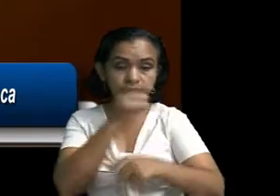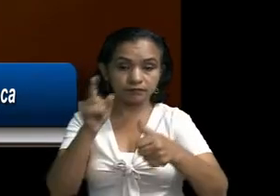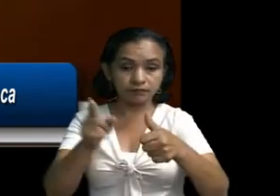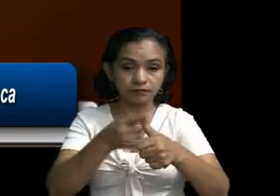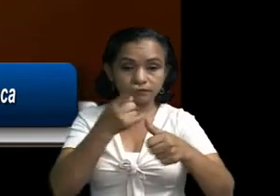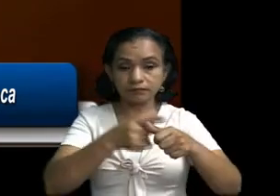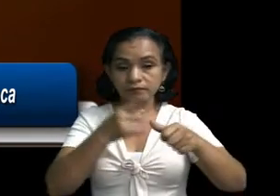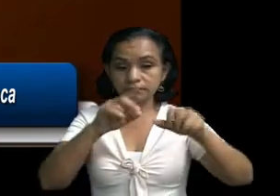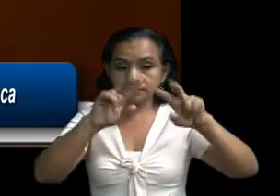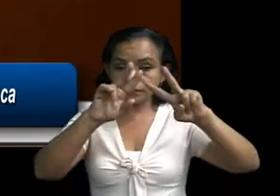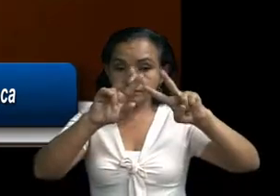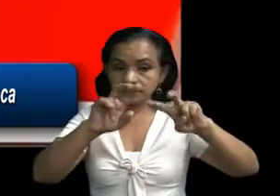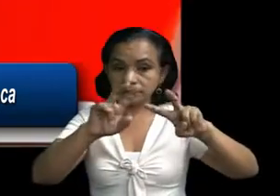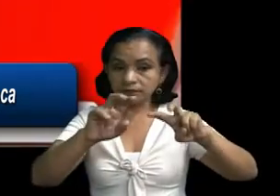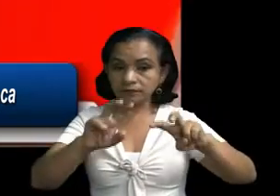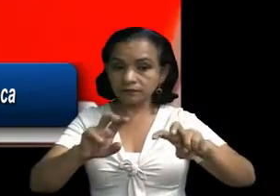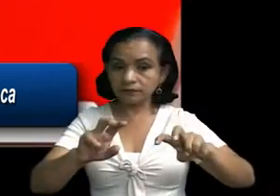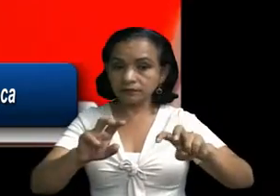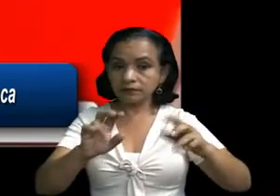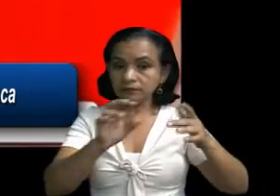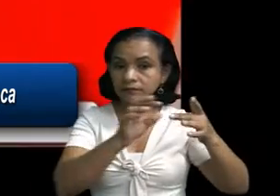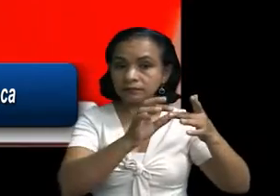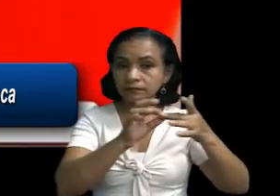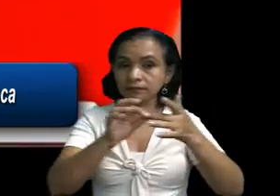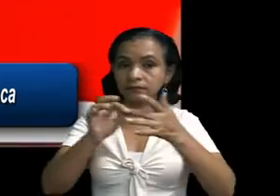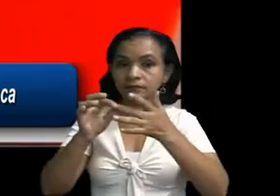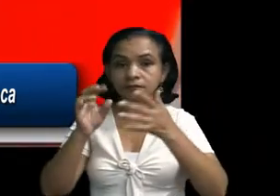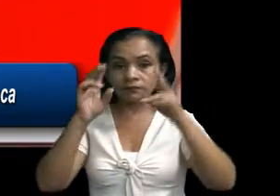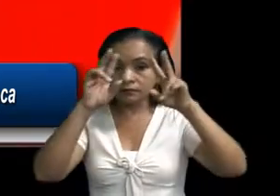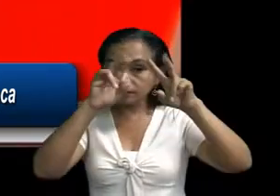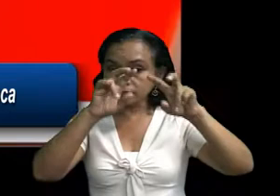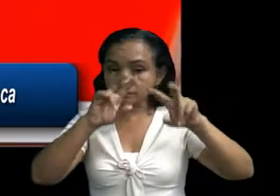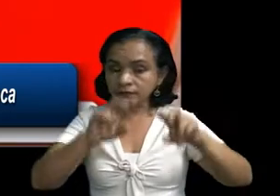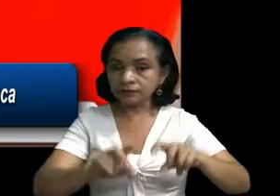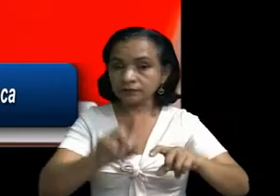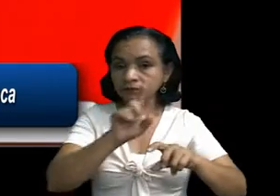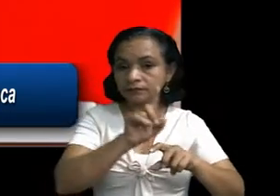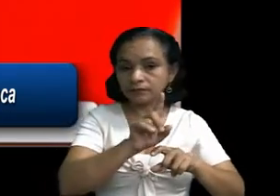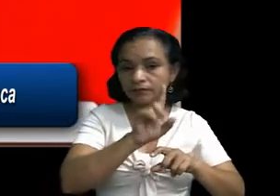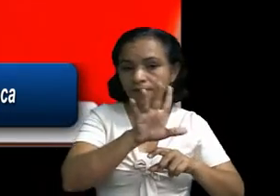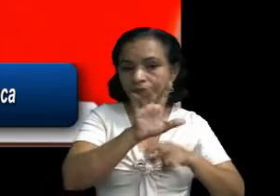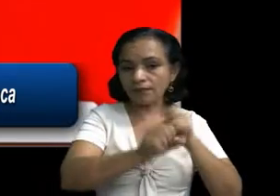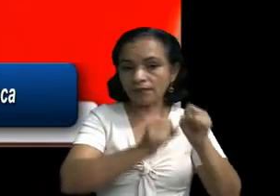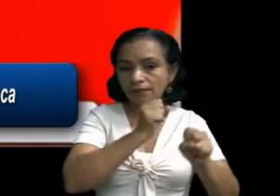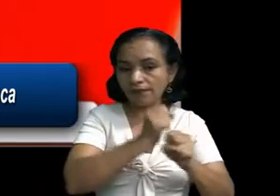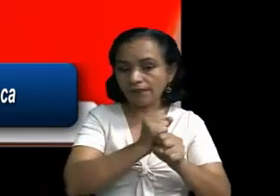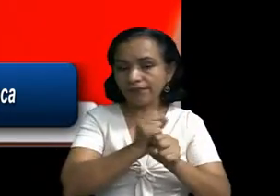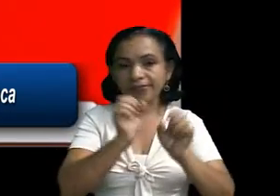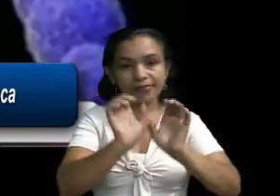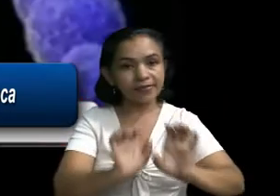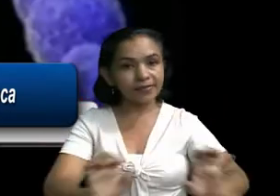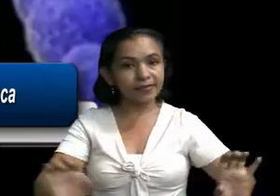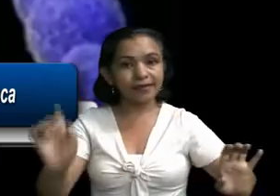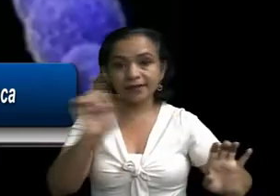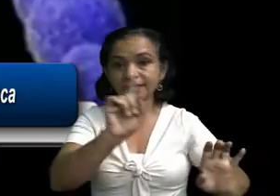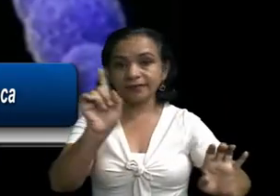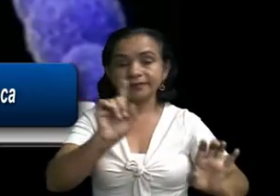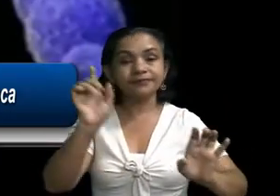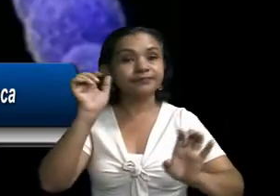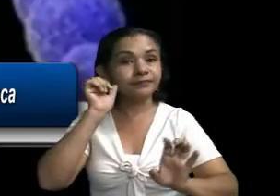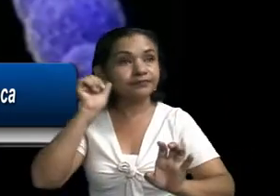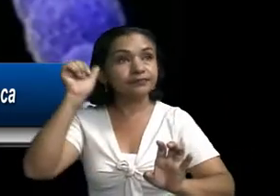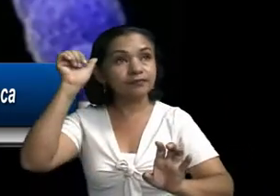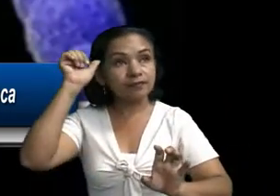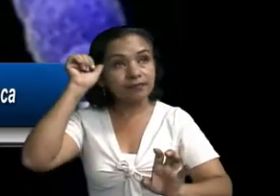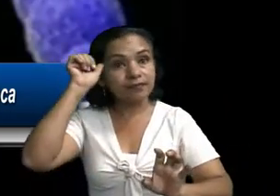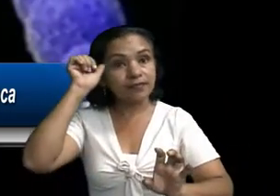paciente. Yo, en nuestra especialidad de medicina interna, vemos pacientes de 15 años en adelante. No vemos niños, vemos adultos. Entonces,